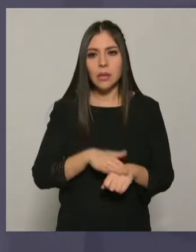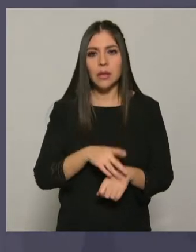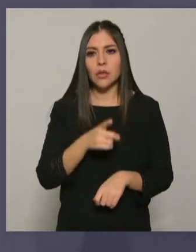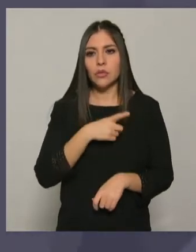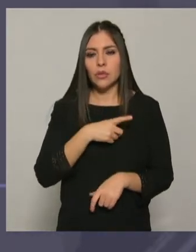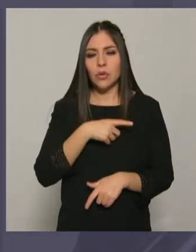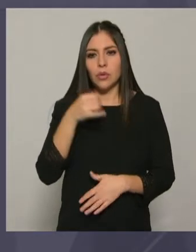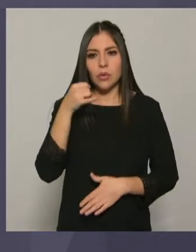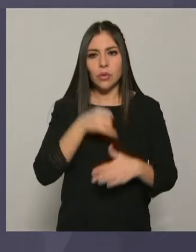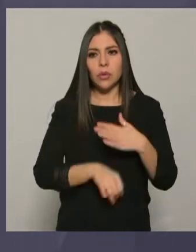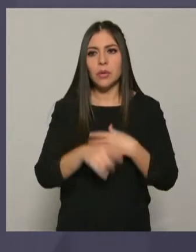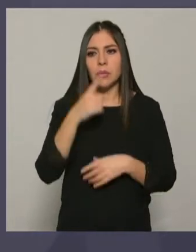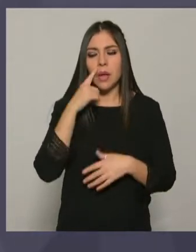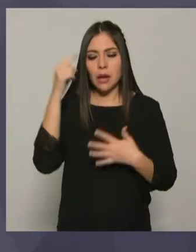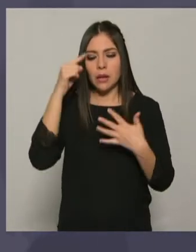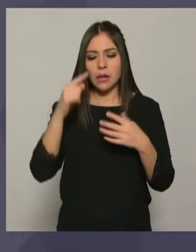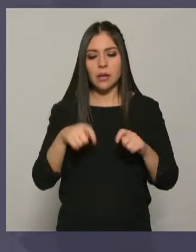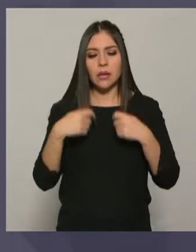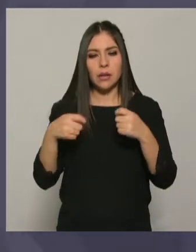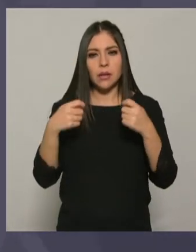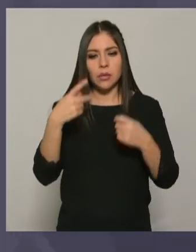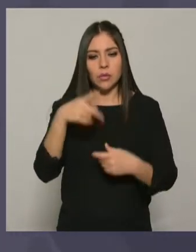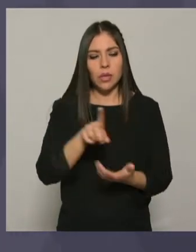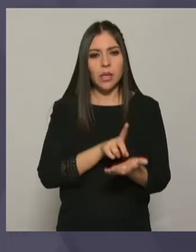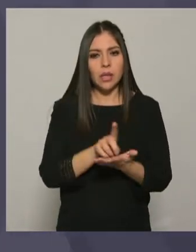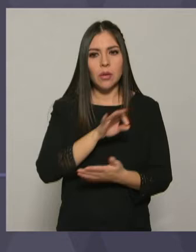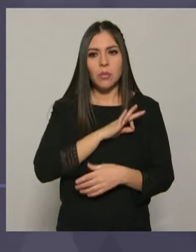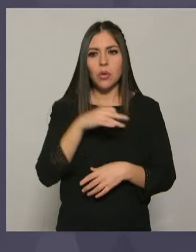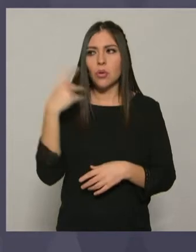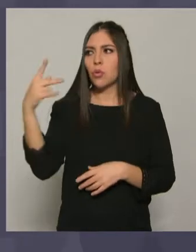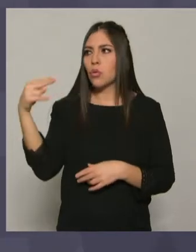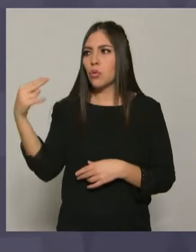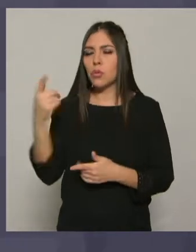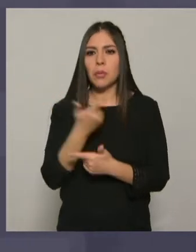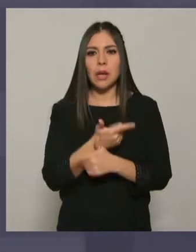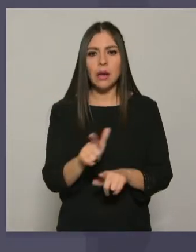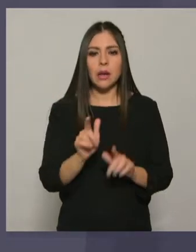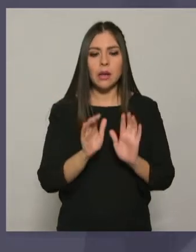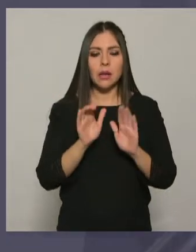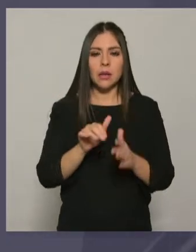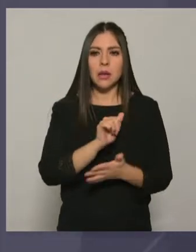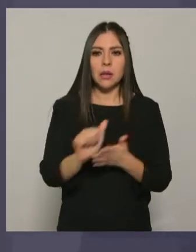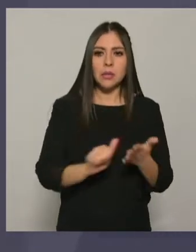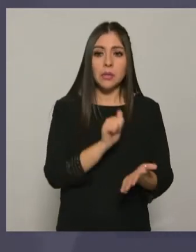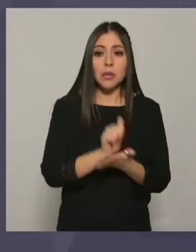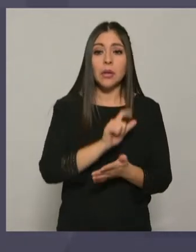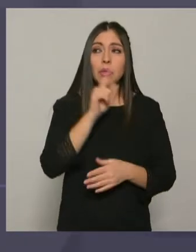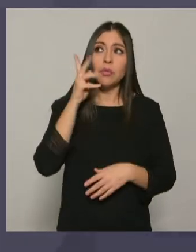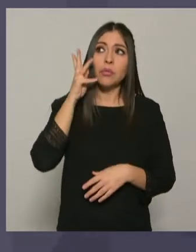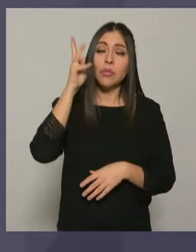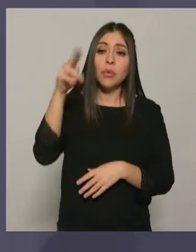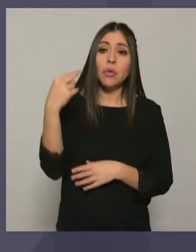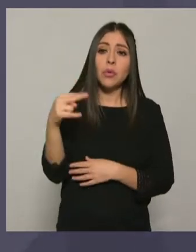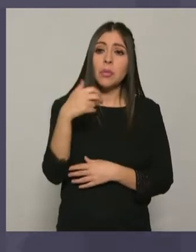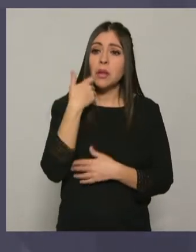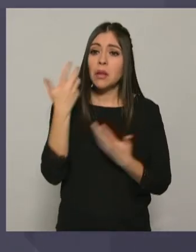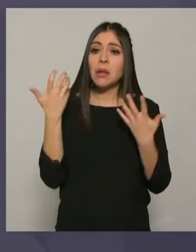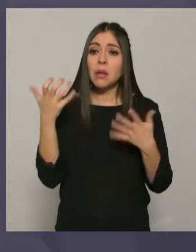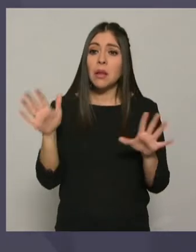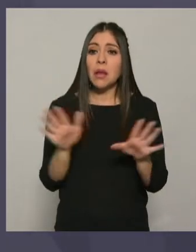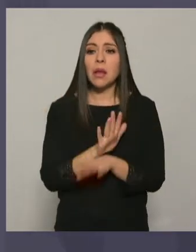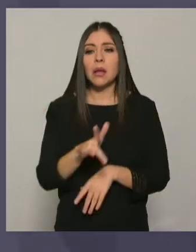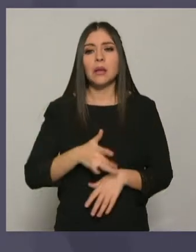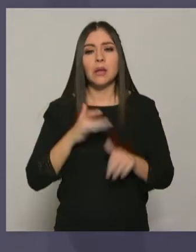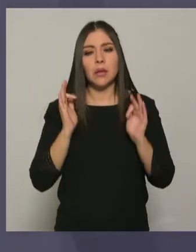su margen de derechos para que ellos puedan registrarse con el nombre que quieran y cambiar el nombre cuando ellos se sientan más a gusto, ¿no? Y algo